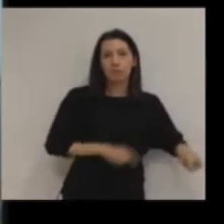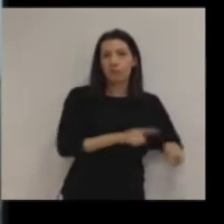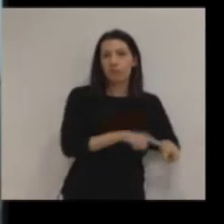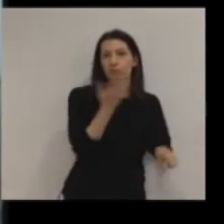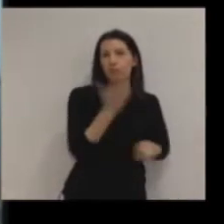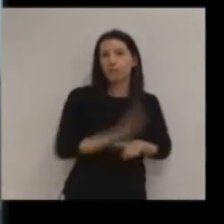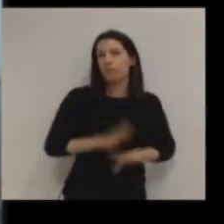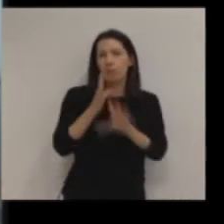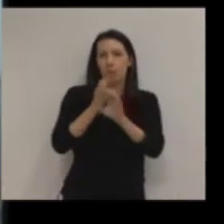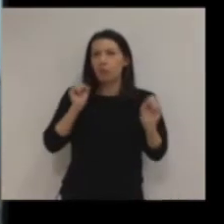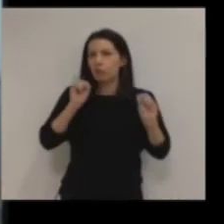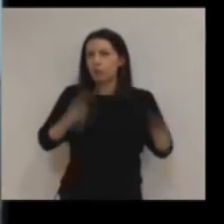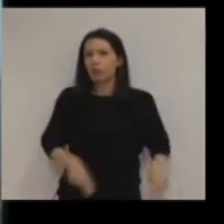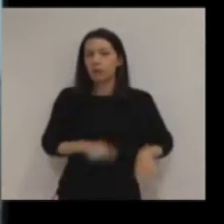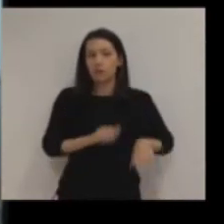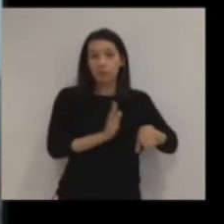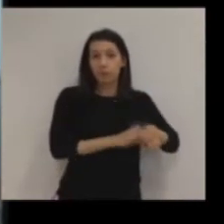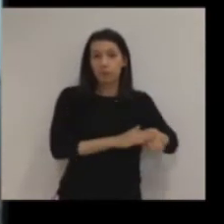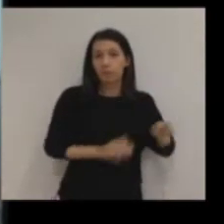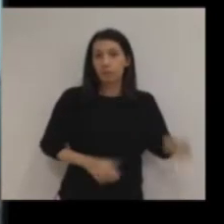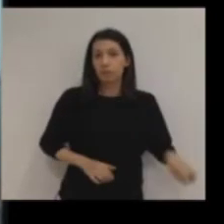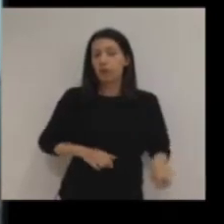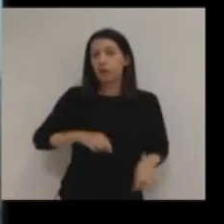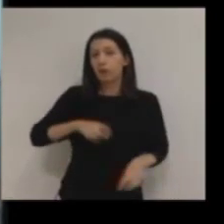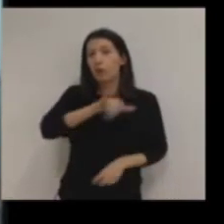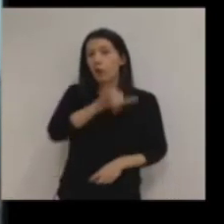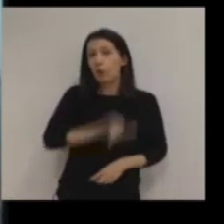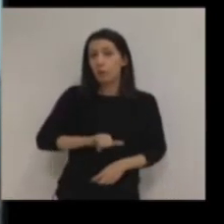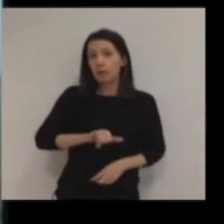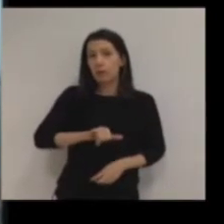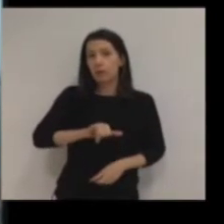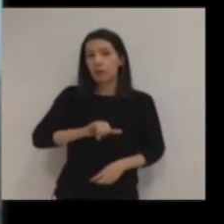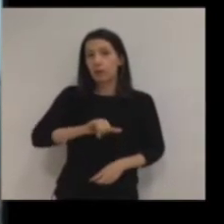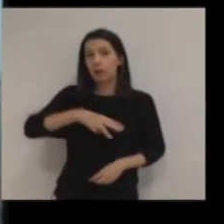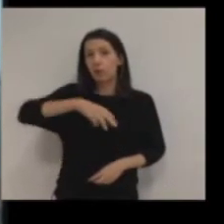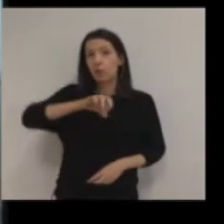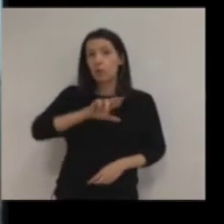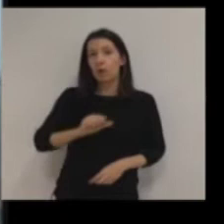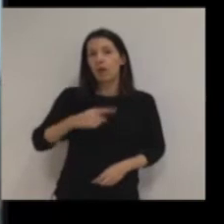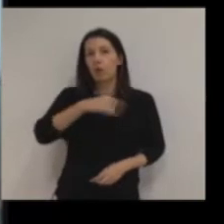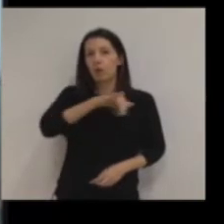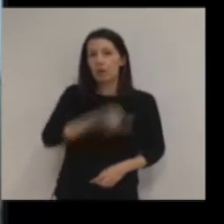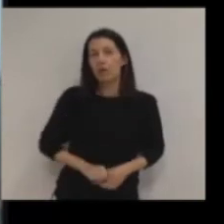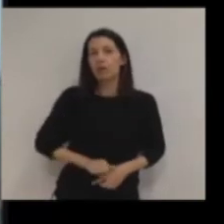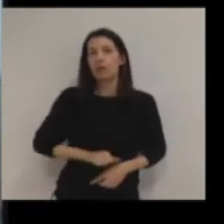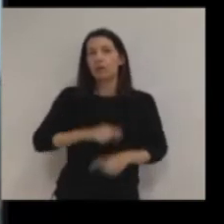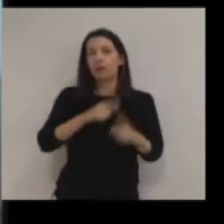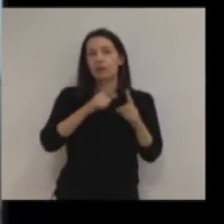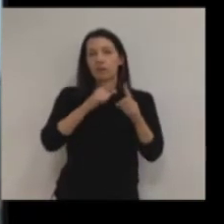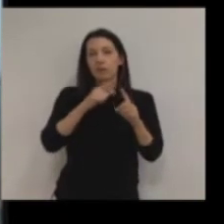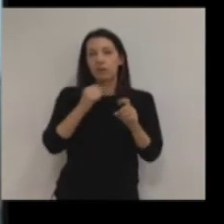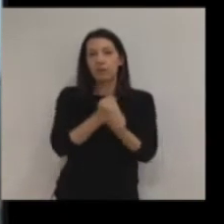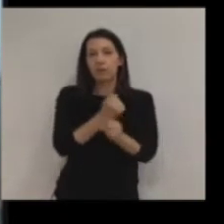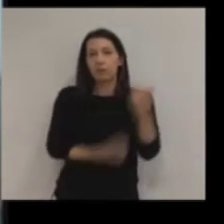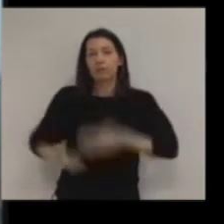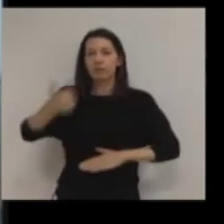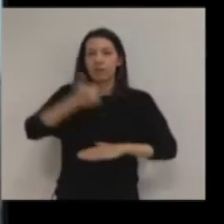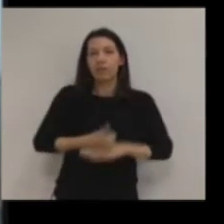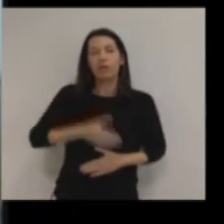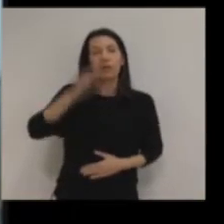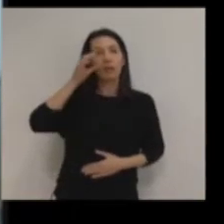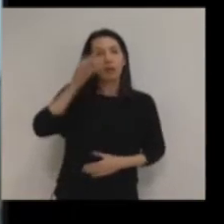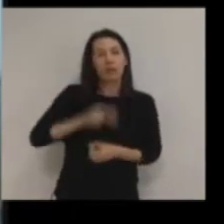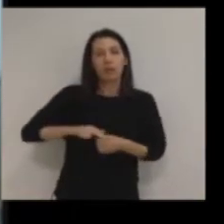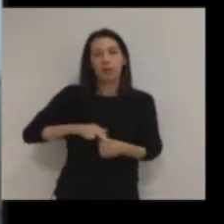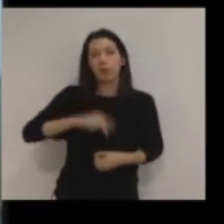más protocolo, ¿no? A mi izquierda está Nuria López Mora González, es decana de la Audiencia Provincial de Madrid en la